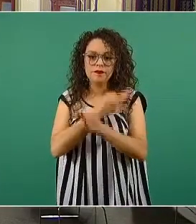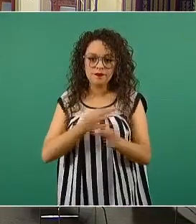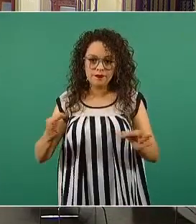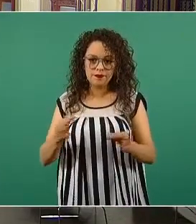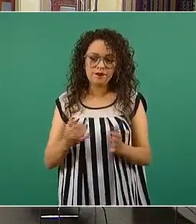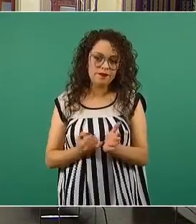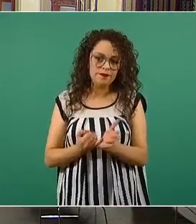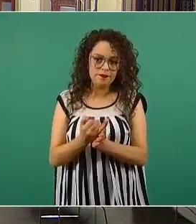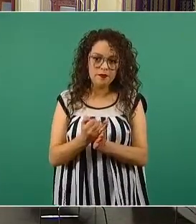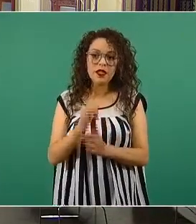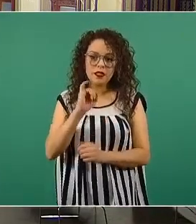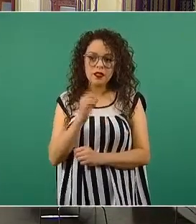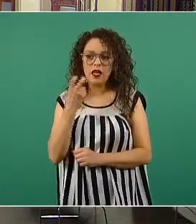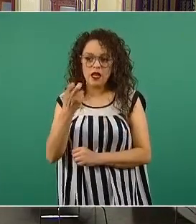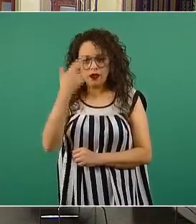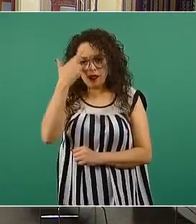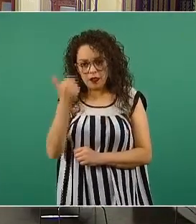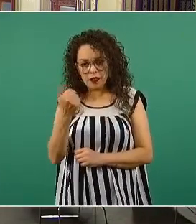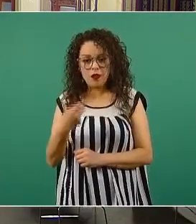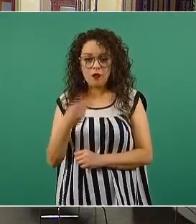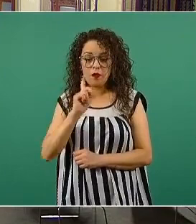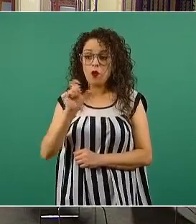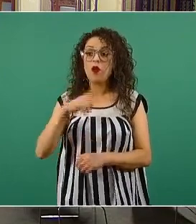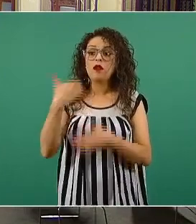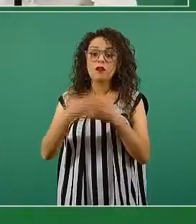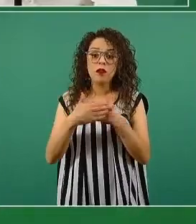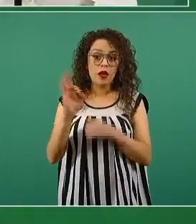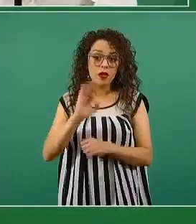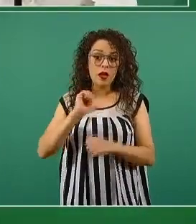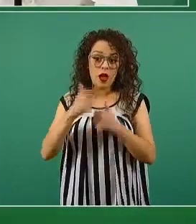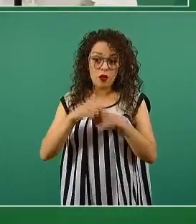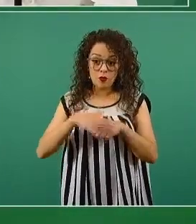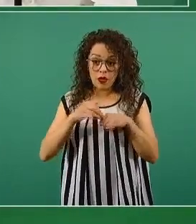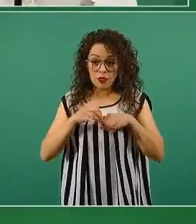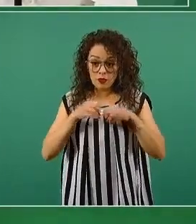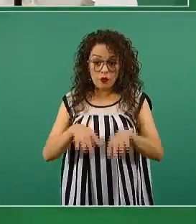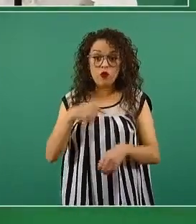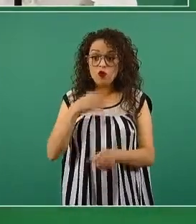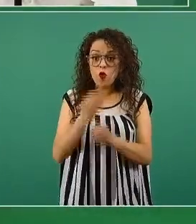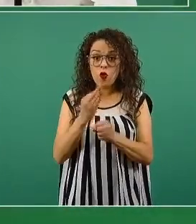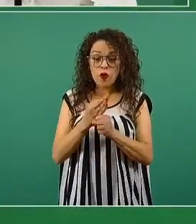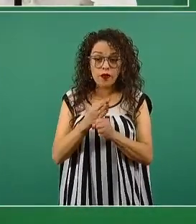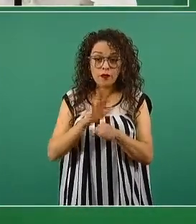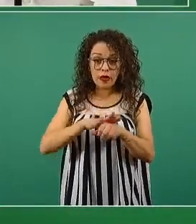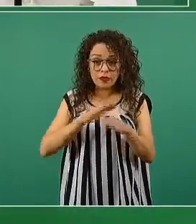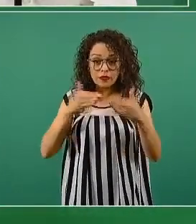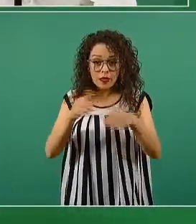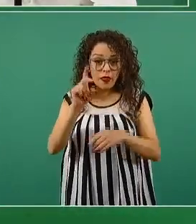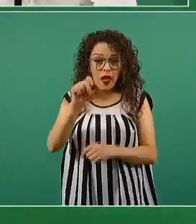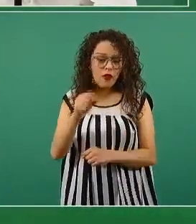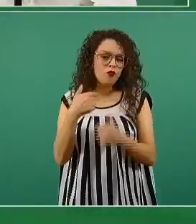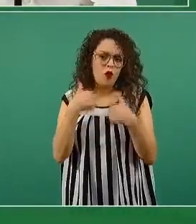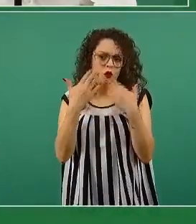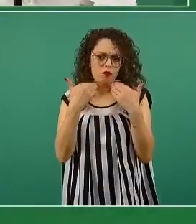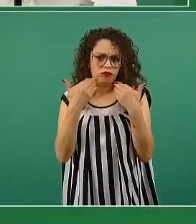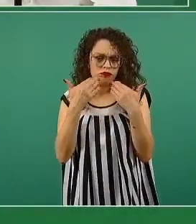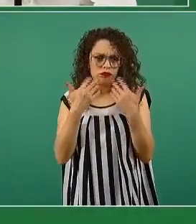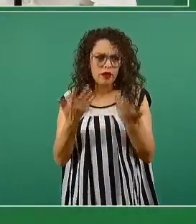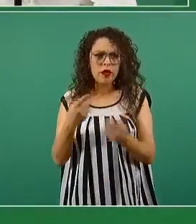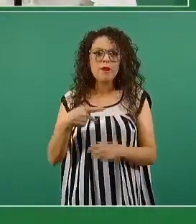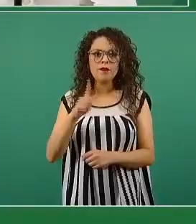dictamina. Seguramente si hubiera más información, yo no tengo el dato específico, se estará también comentando en